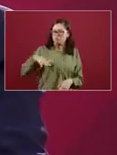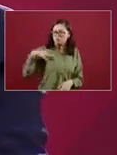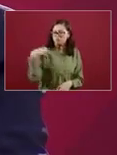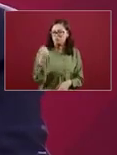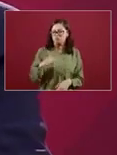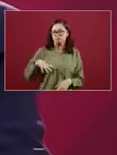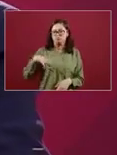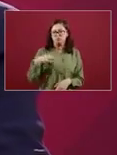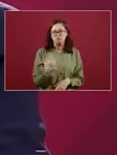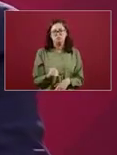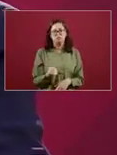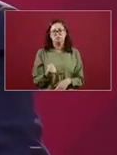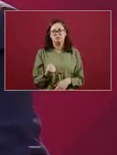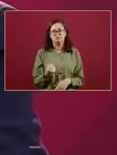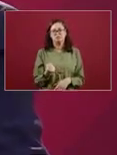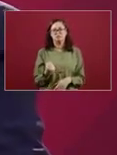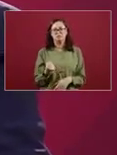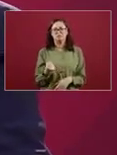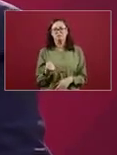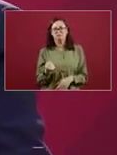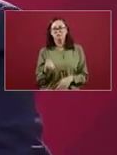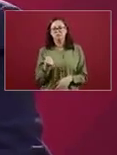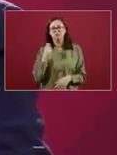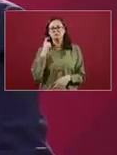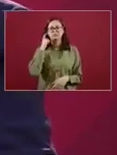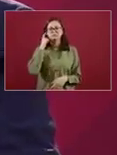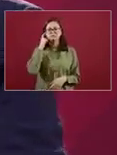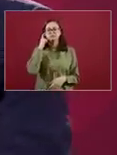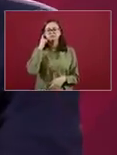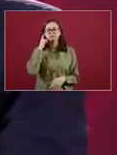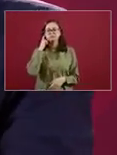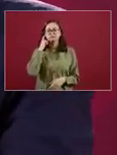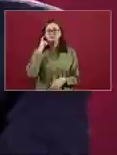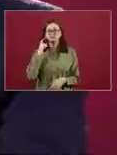Pues por eso la defensa de